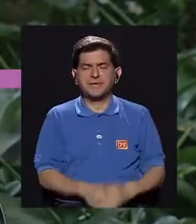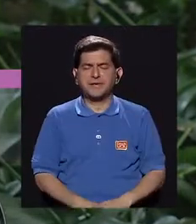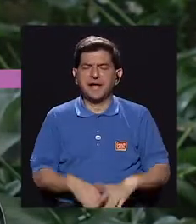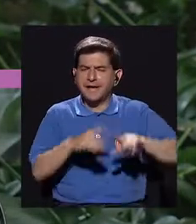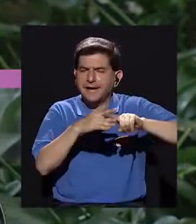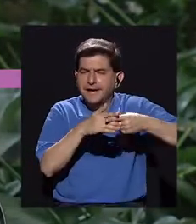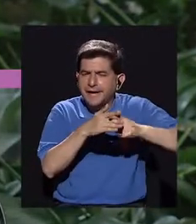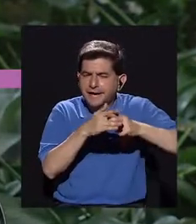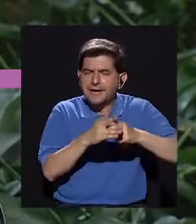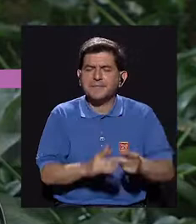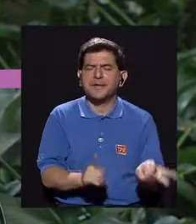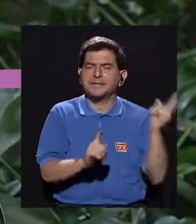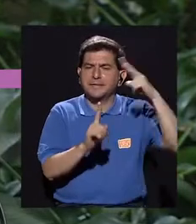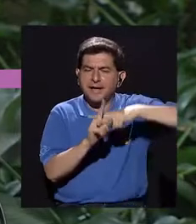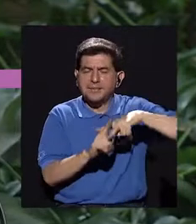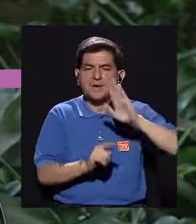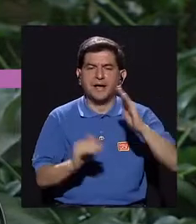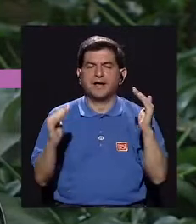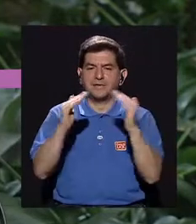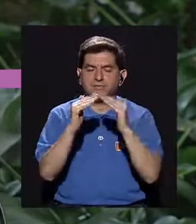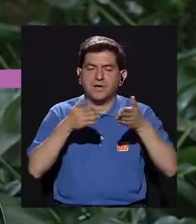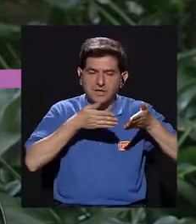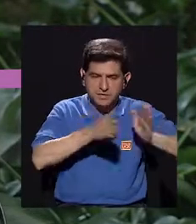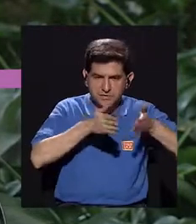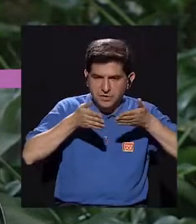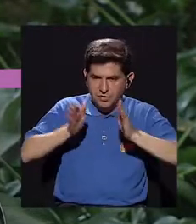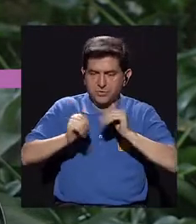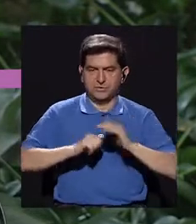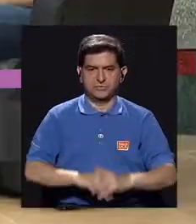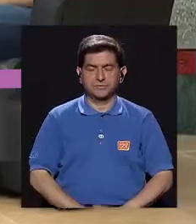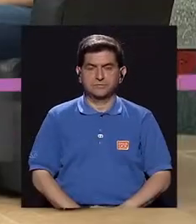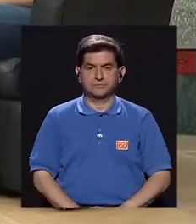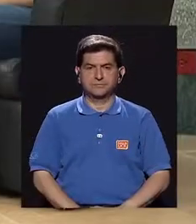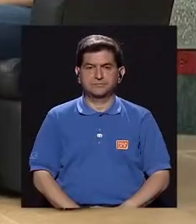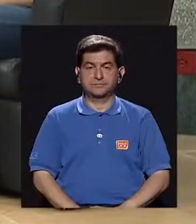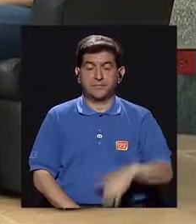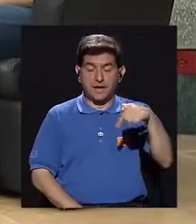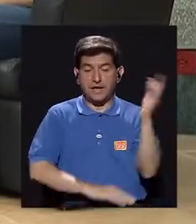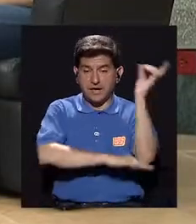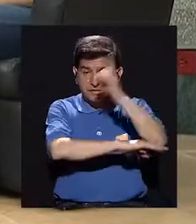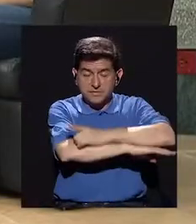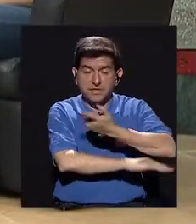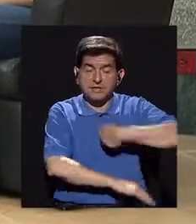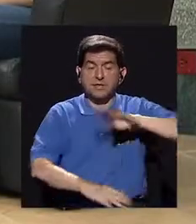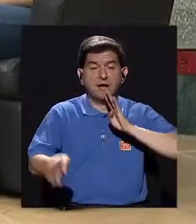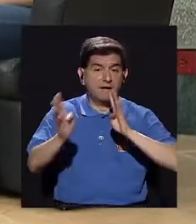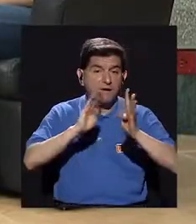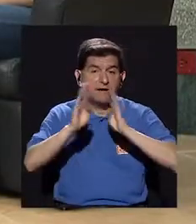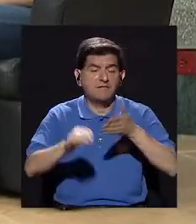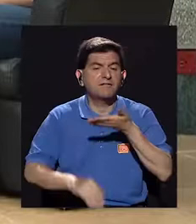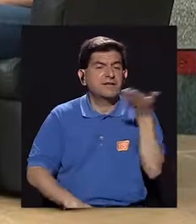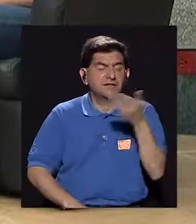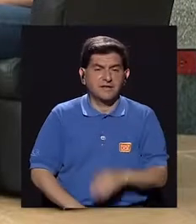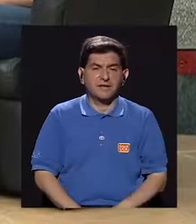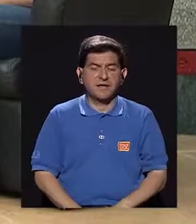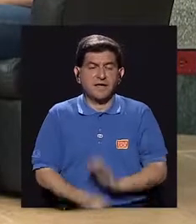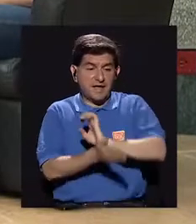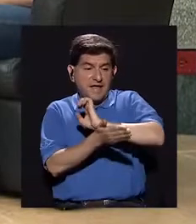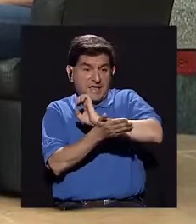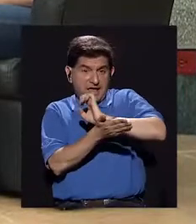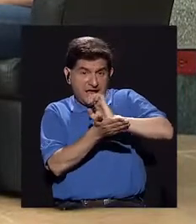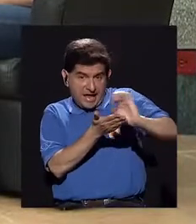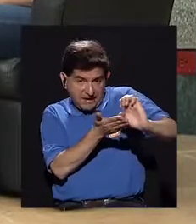sea una herramienta para que usted la pueda emplear en su hogar, con sus hijos e hijas. Así es, el día de hoy estaremos conversando acerca